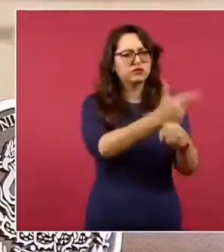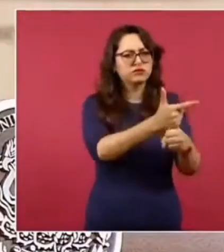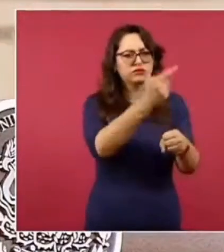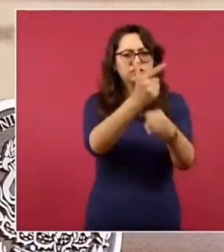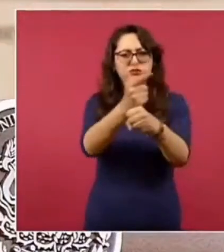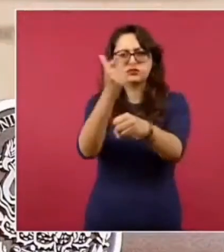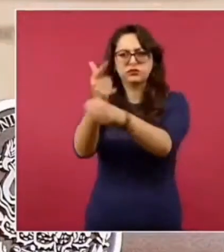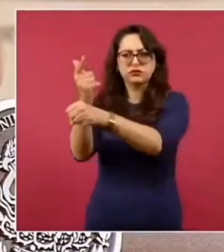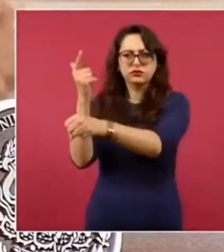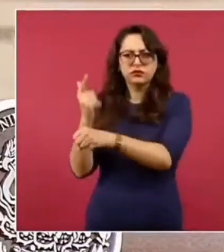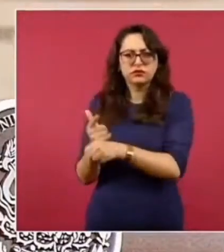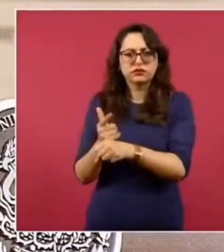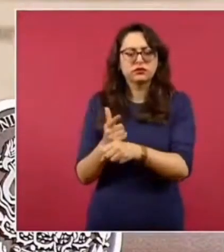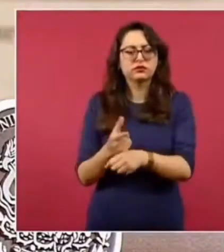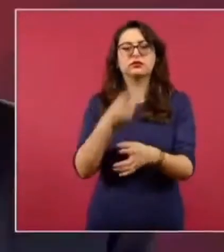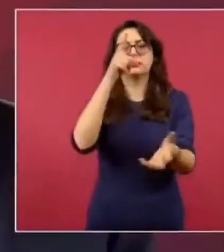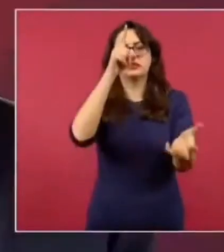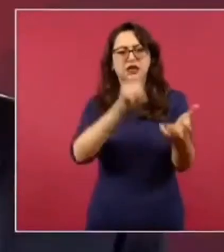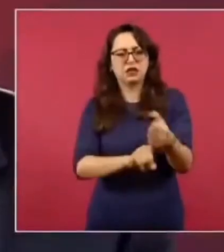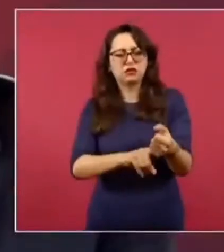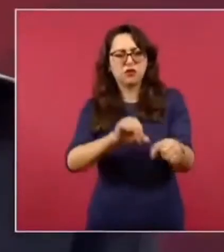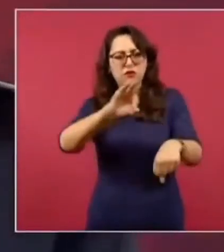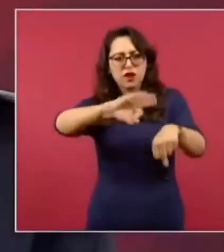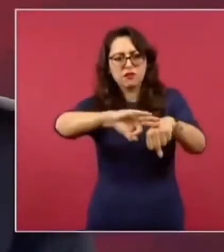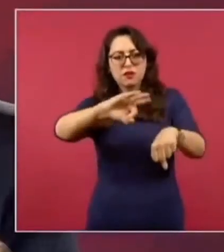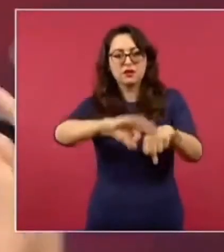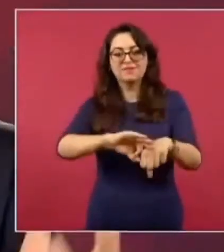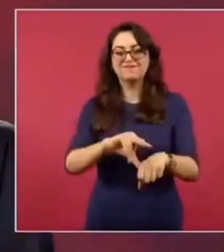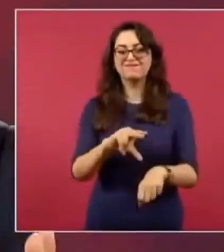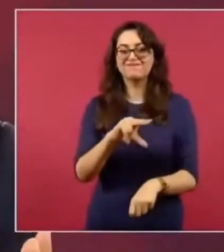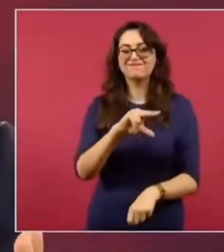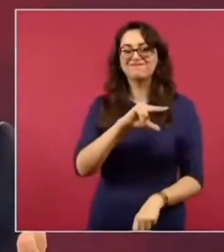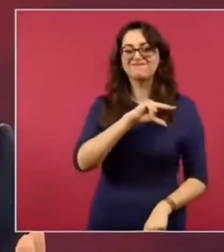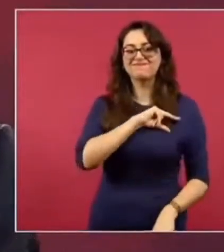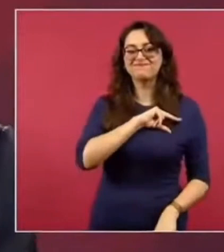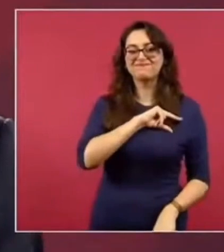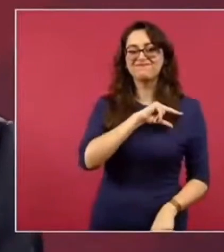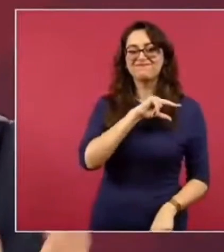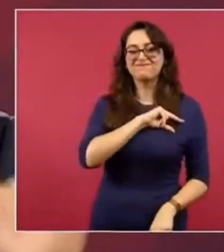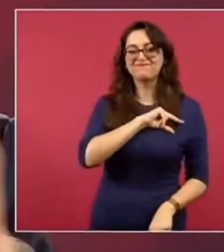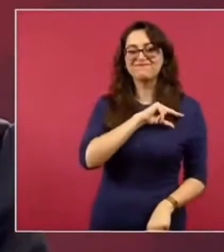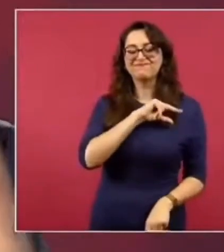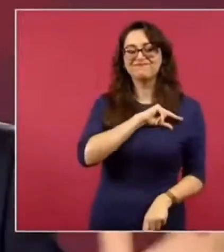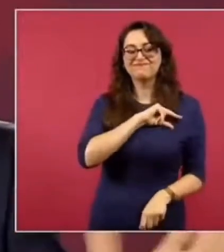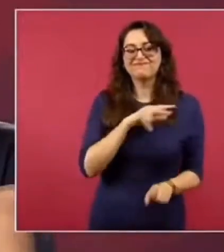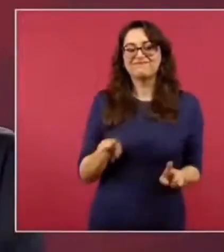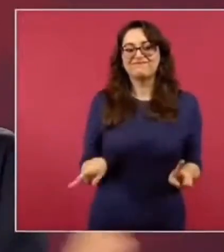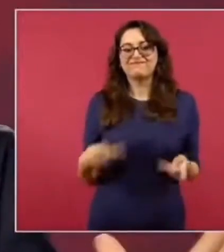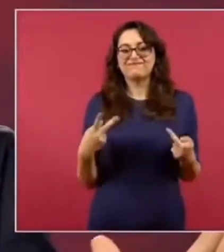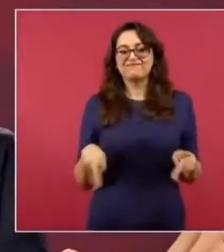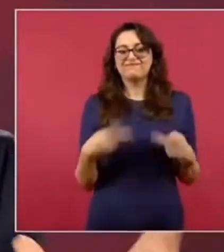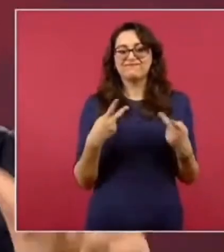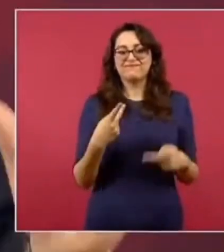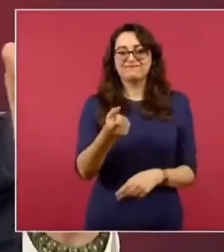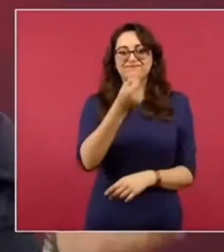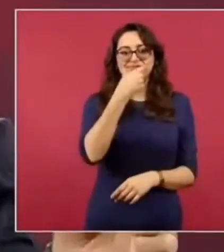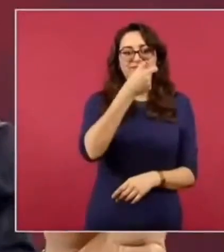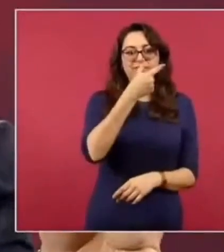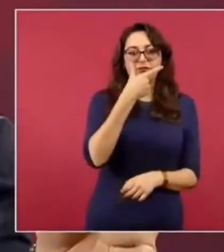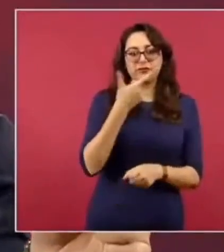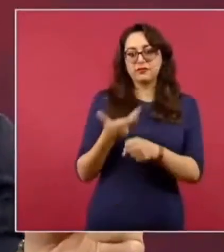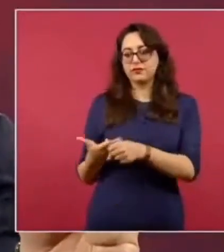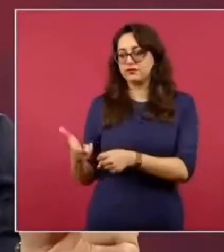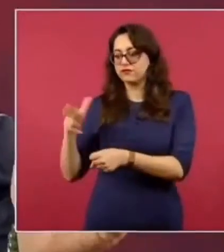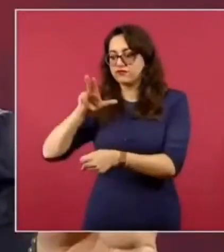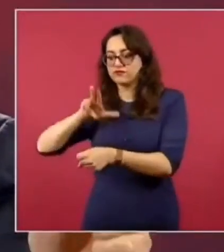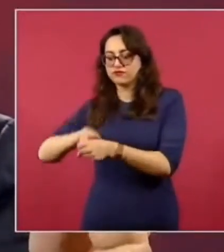hospital público al interior había una farmacia privada, de la cual la institución estatal no tenía ningún control, con un